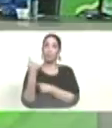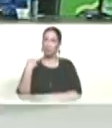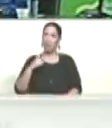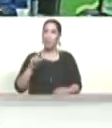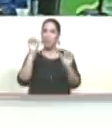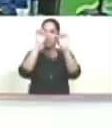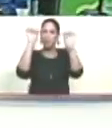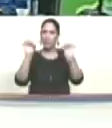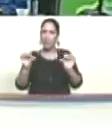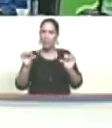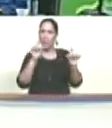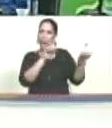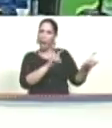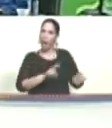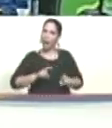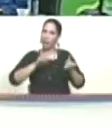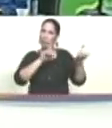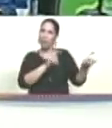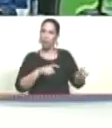sistema agrario